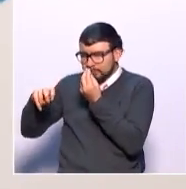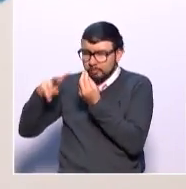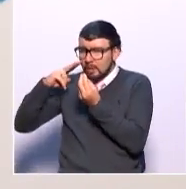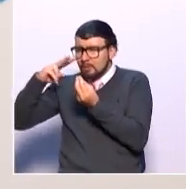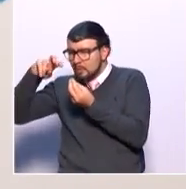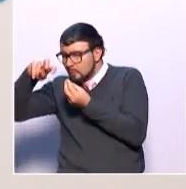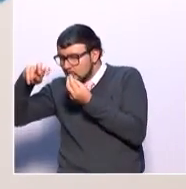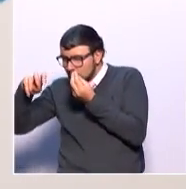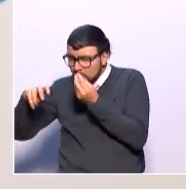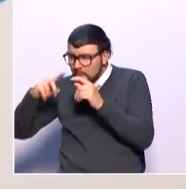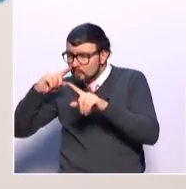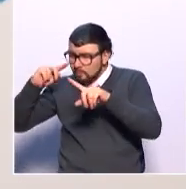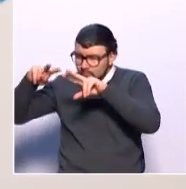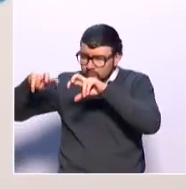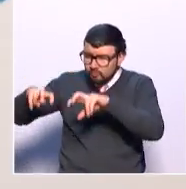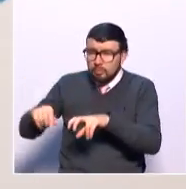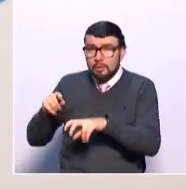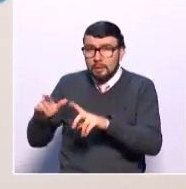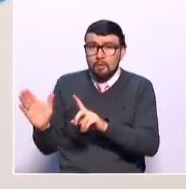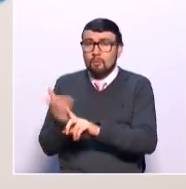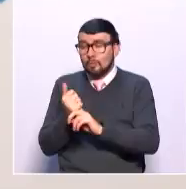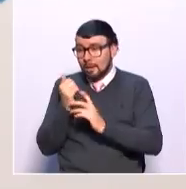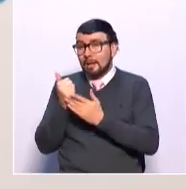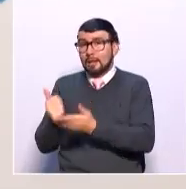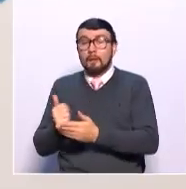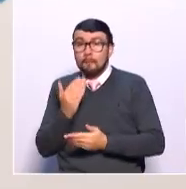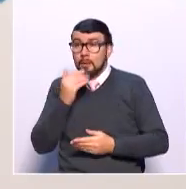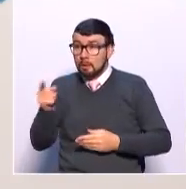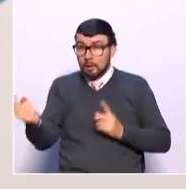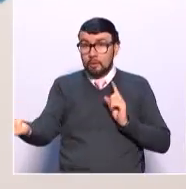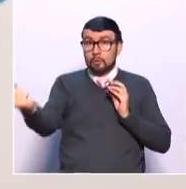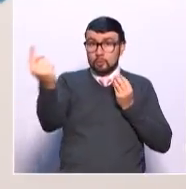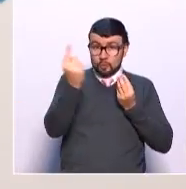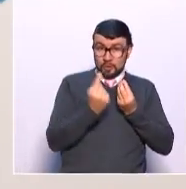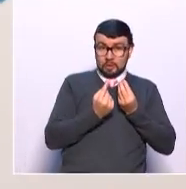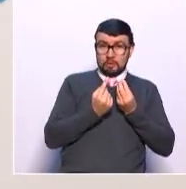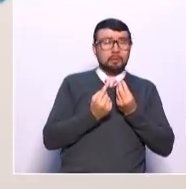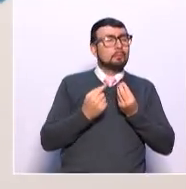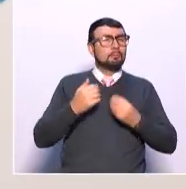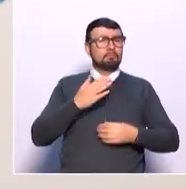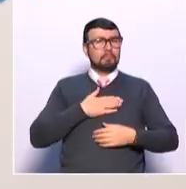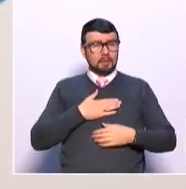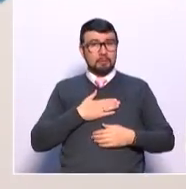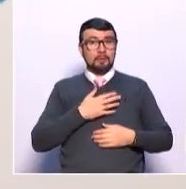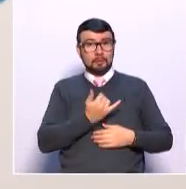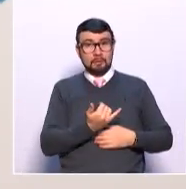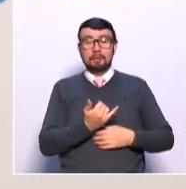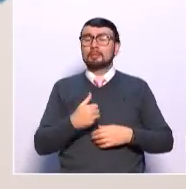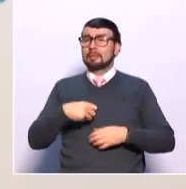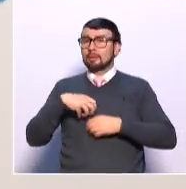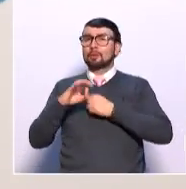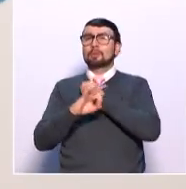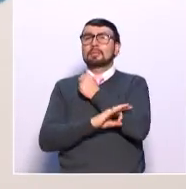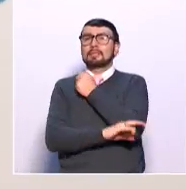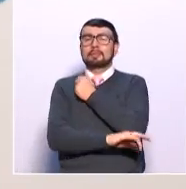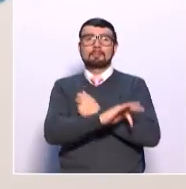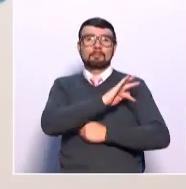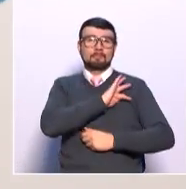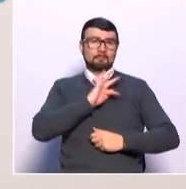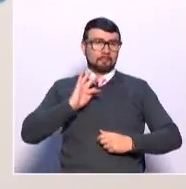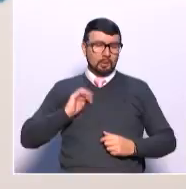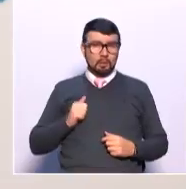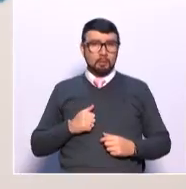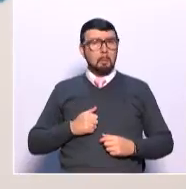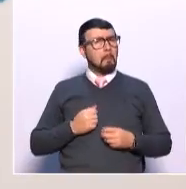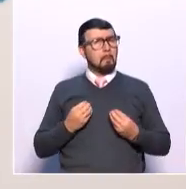interdisciplinario en nuestros parques de la salud yo siempre siempre tengo psicoterapeutas para